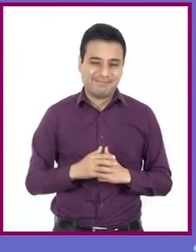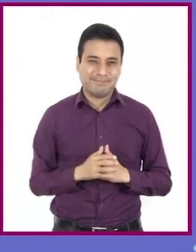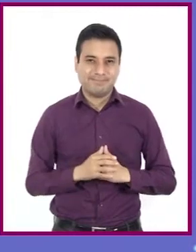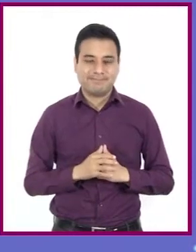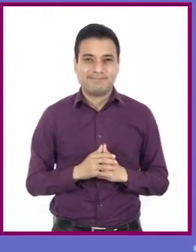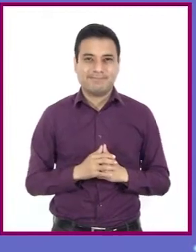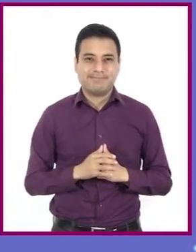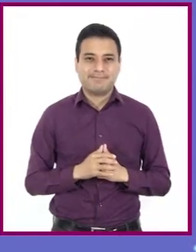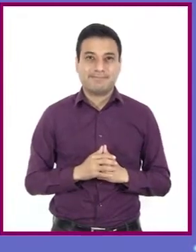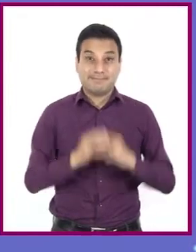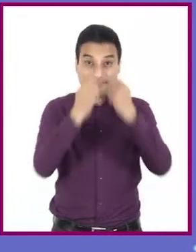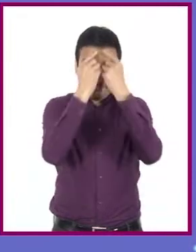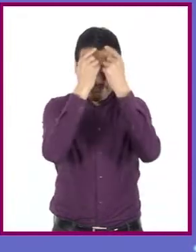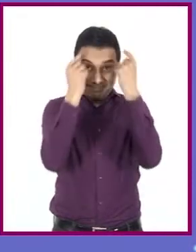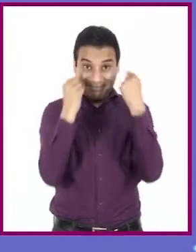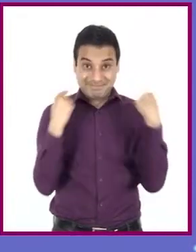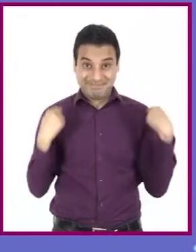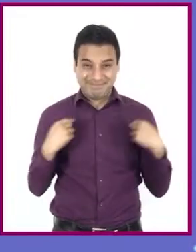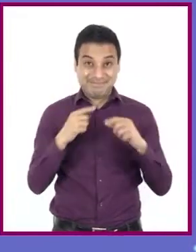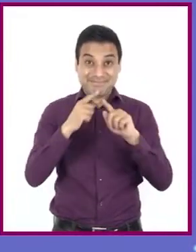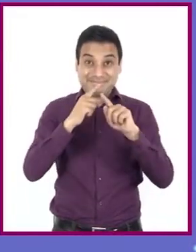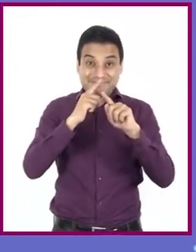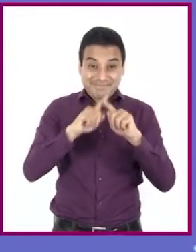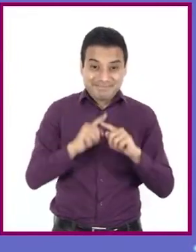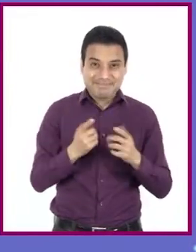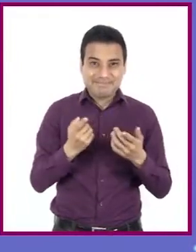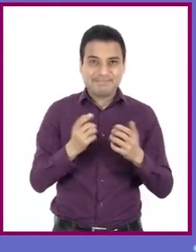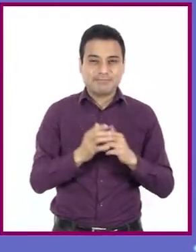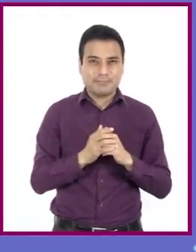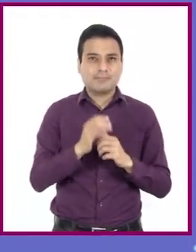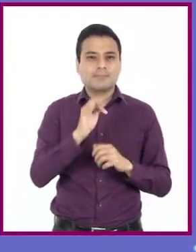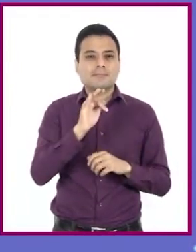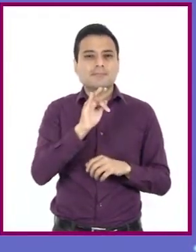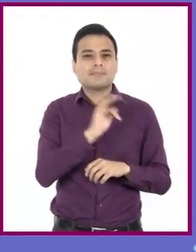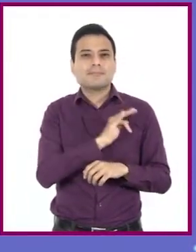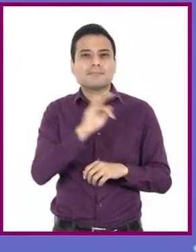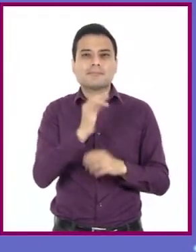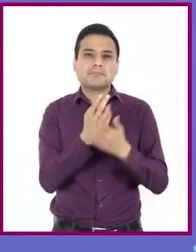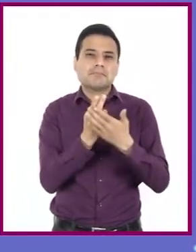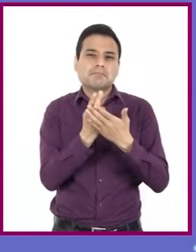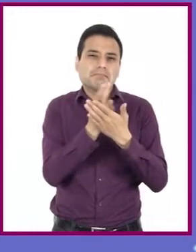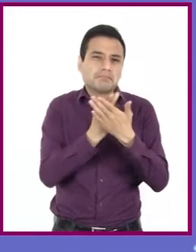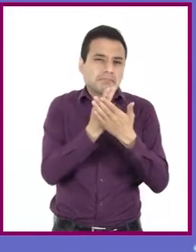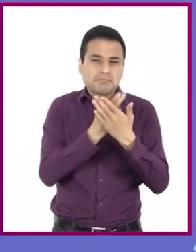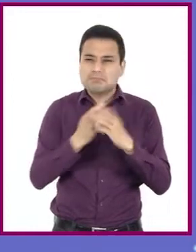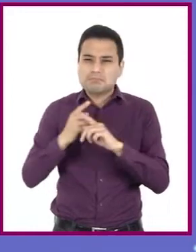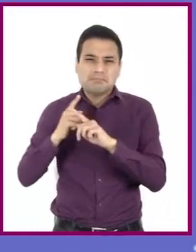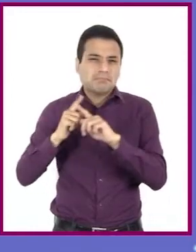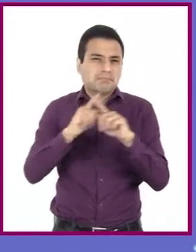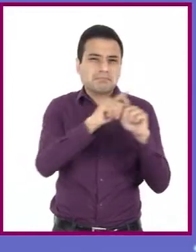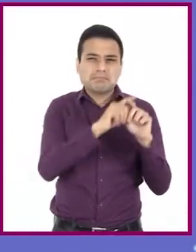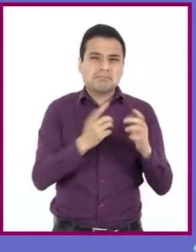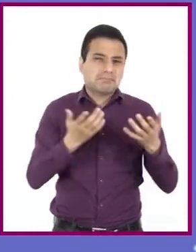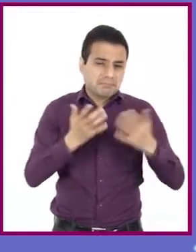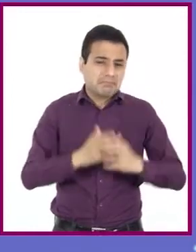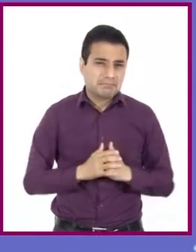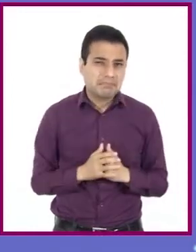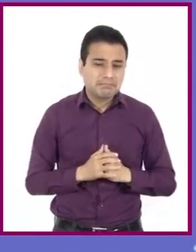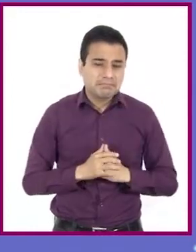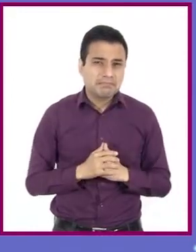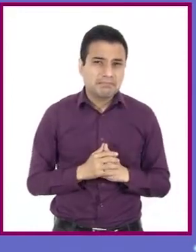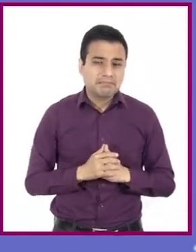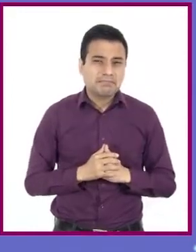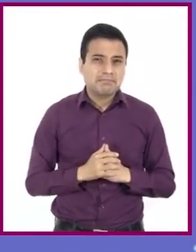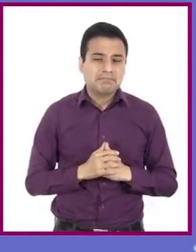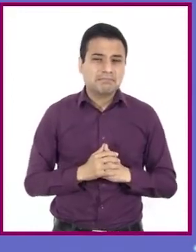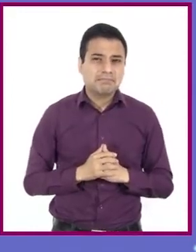Al trazar los contornos de las formas, podemos representar en un dibujo las cosas que existen y que vemos a nuestro alrededor,